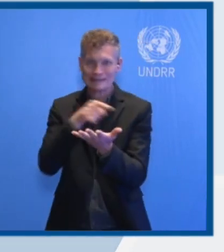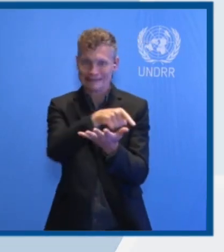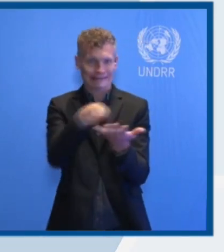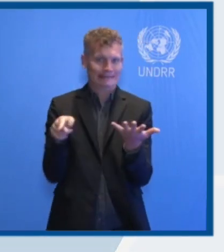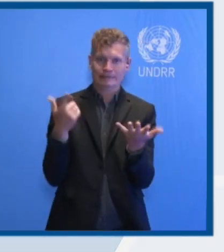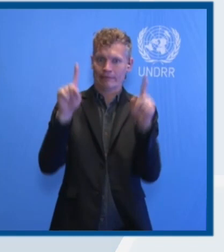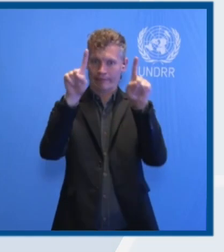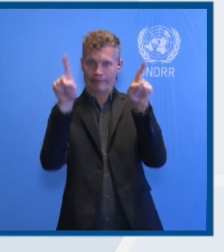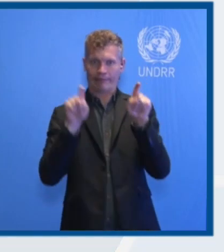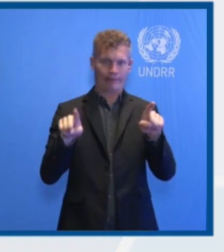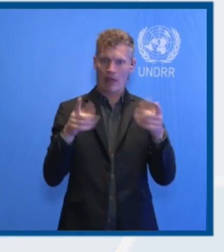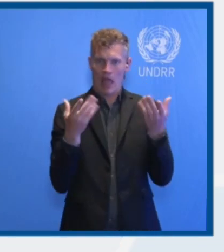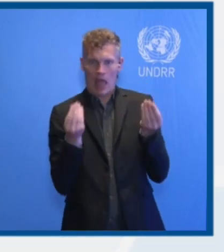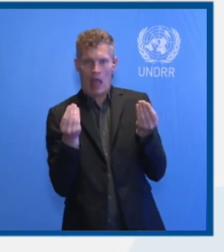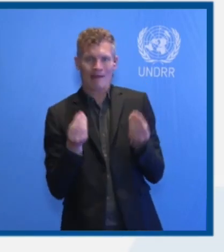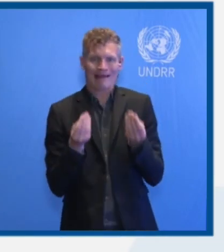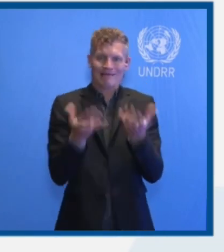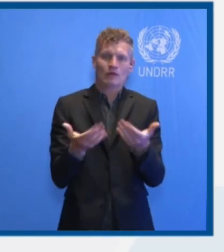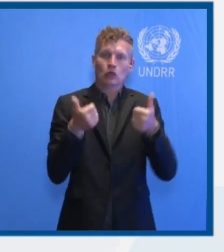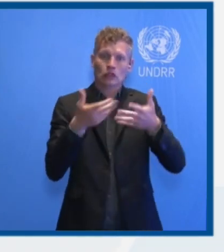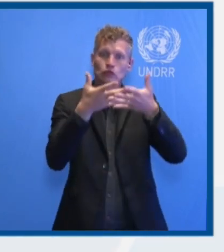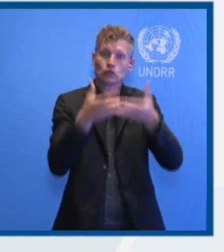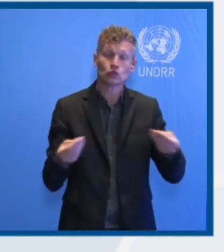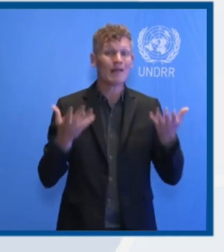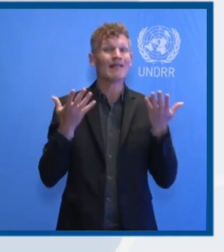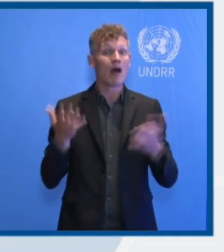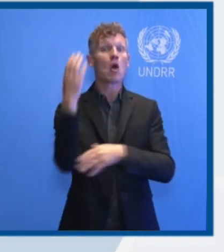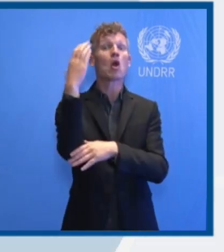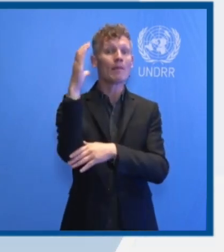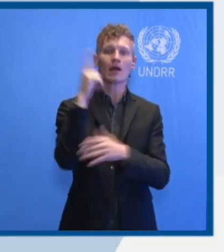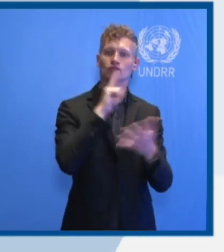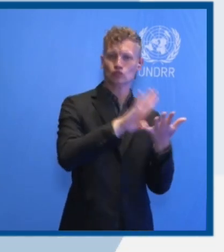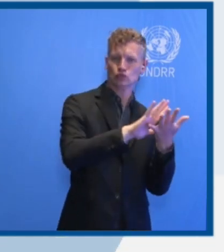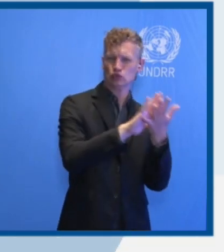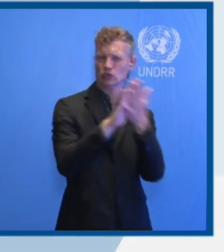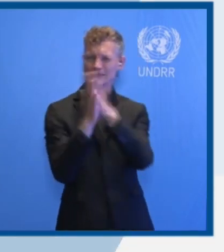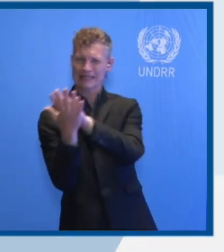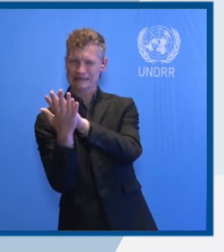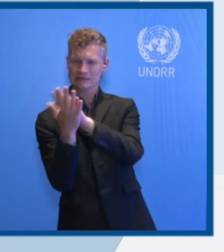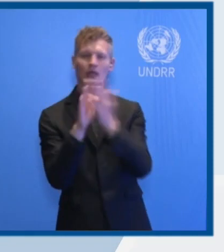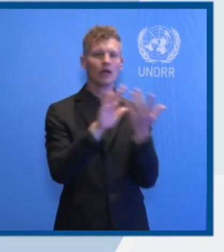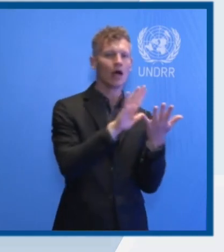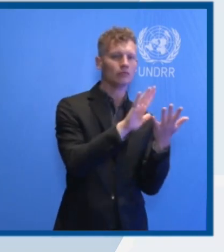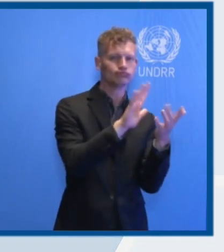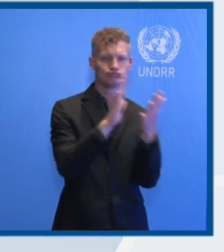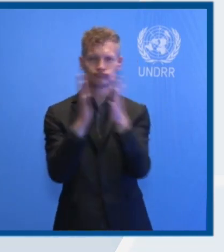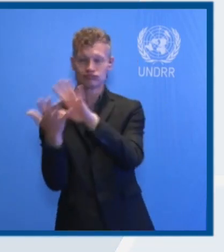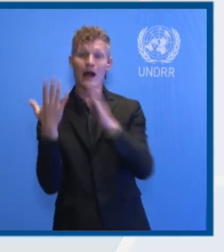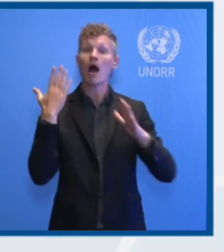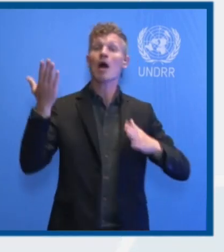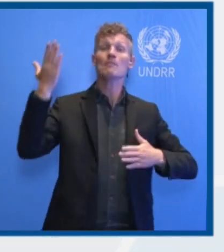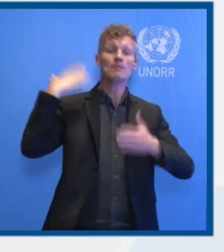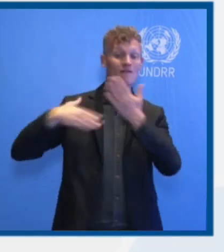del riesgo, centrado mucho en los fenómenos naturales y en la amenaza, hacia un enfoque más integral que se centra en el sistema